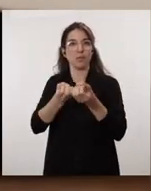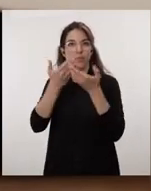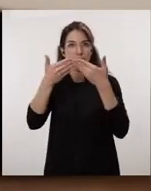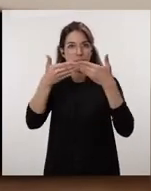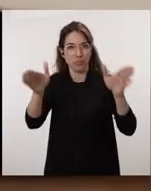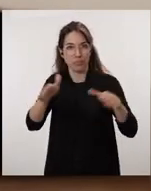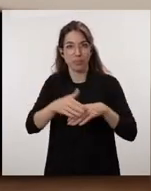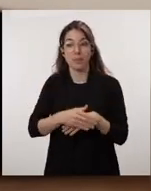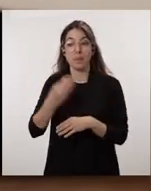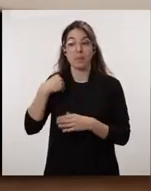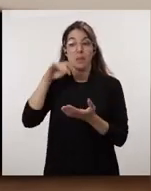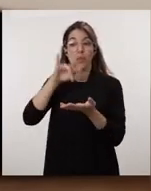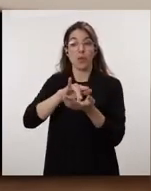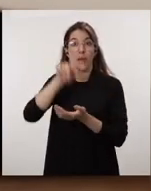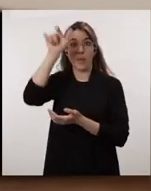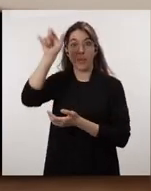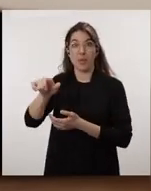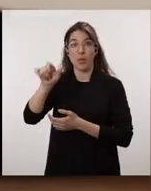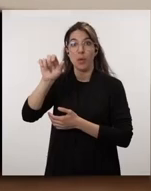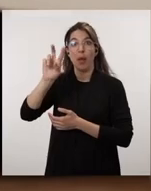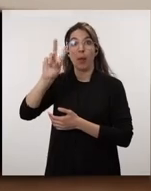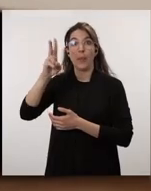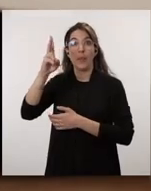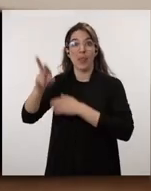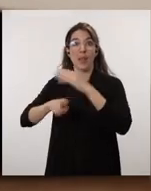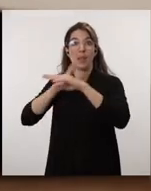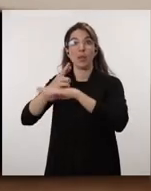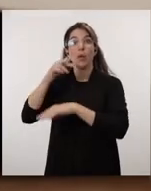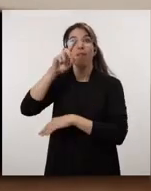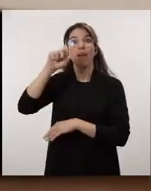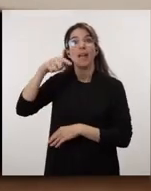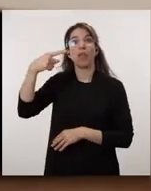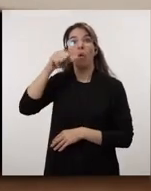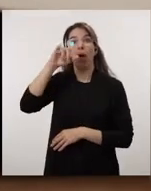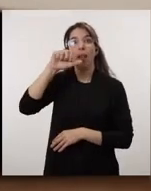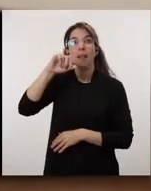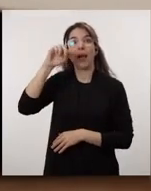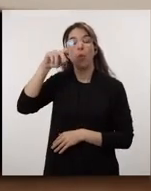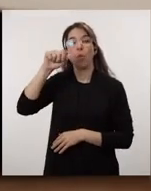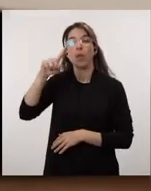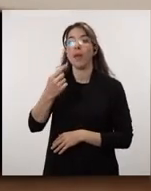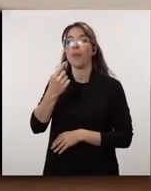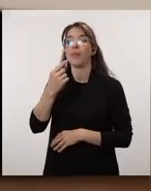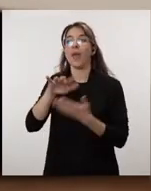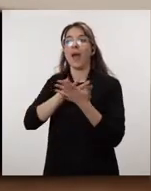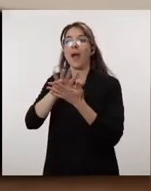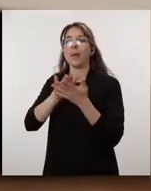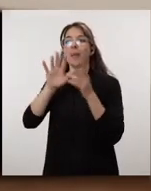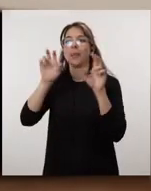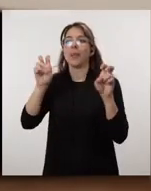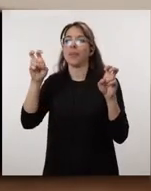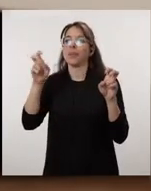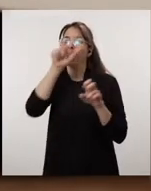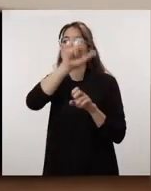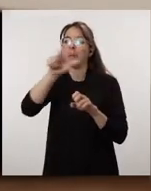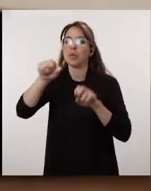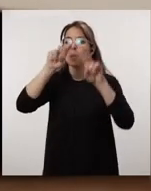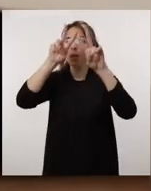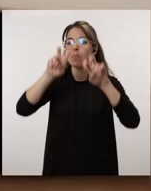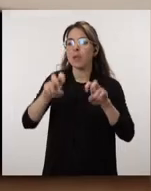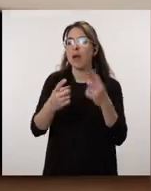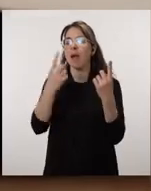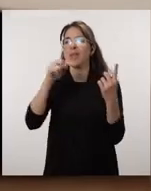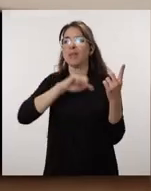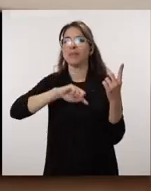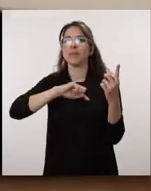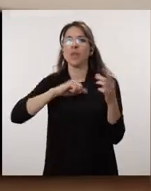universidad rey juan carlos ese día el vicerrector fernando garcía mañá hablaba de la soledad que en ocasiones sienten aquellos que